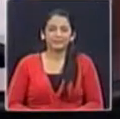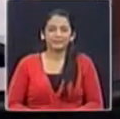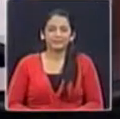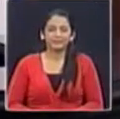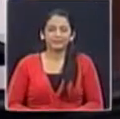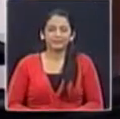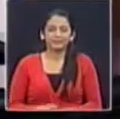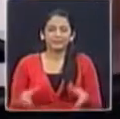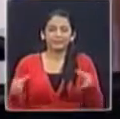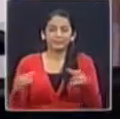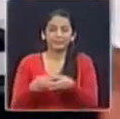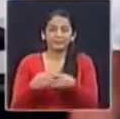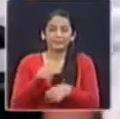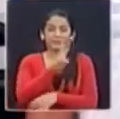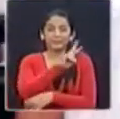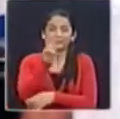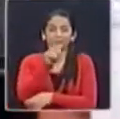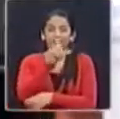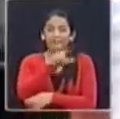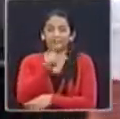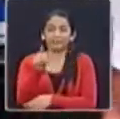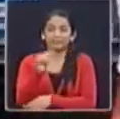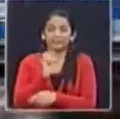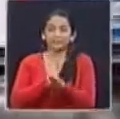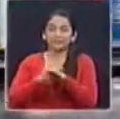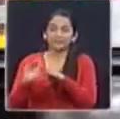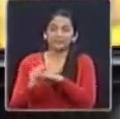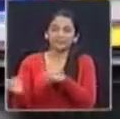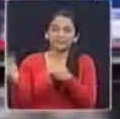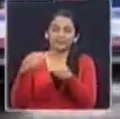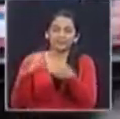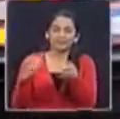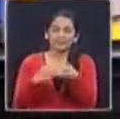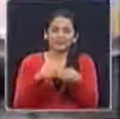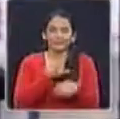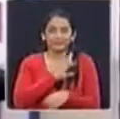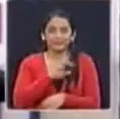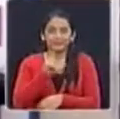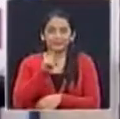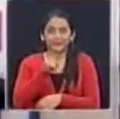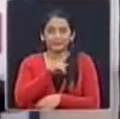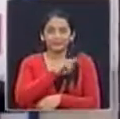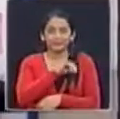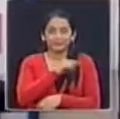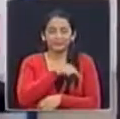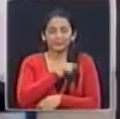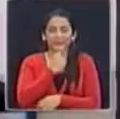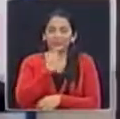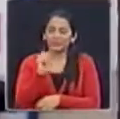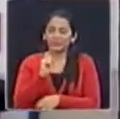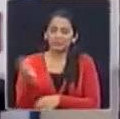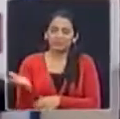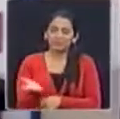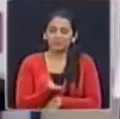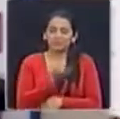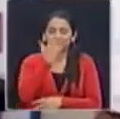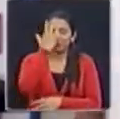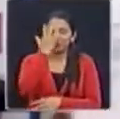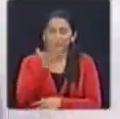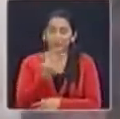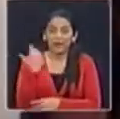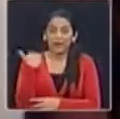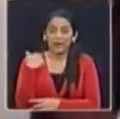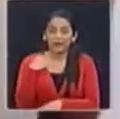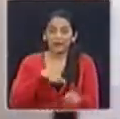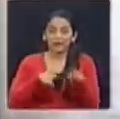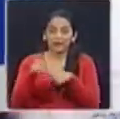22 jugadores fueron los convocados en la selección ecuatoriana sub-15 por el profesor Luigi Pescarolo con miras al sudamericano de la categoría que se realizará en